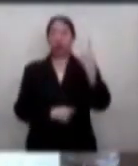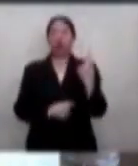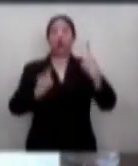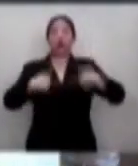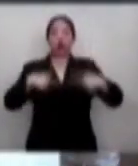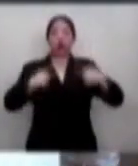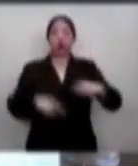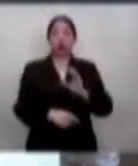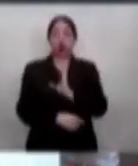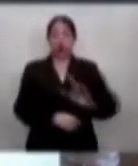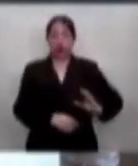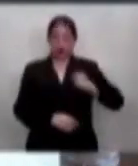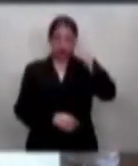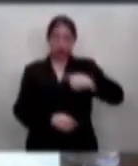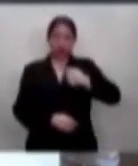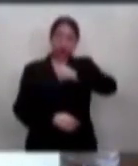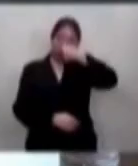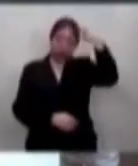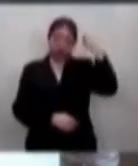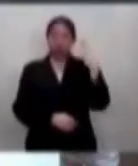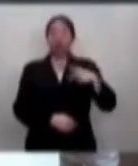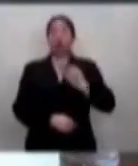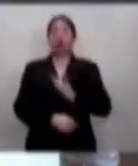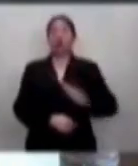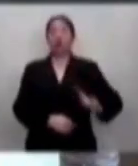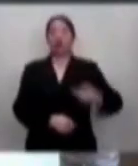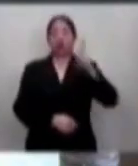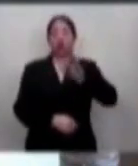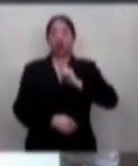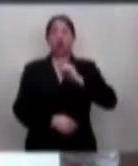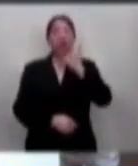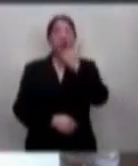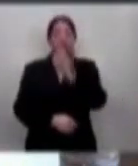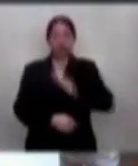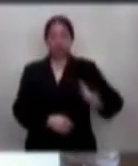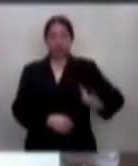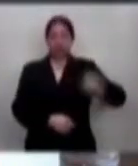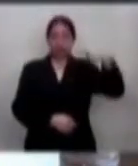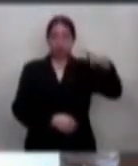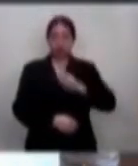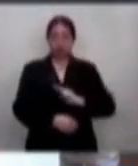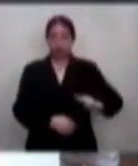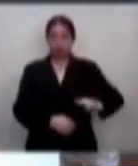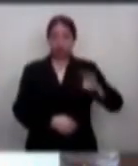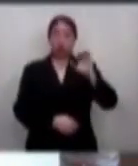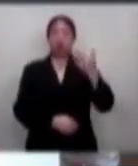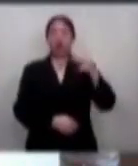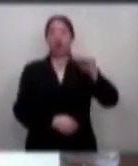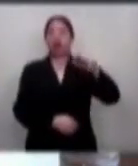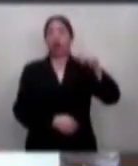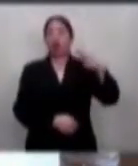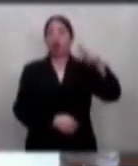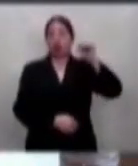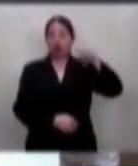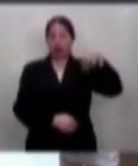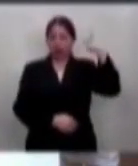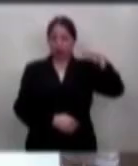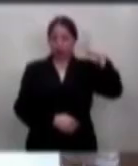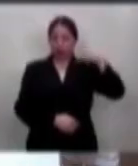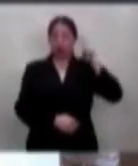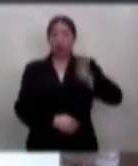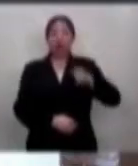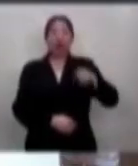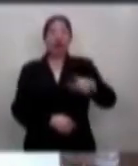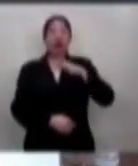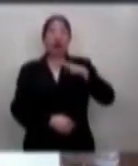de la elección a la presidencia municipal de Chignahuapan. Aquí le informé que el Tribunal Electoral del Estado había ordenado que